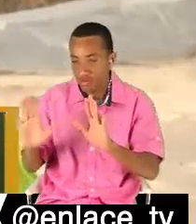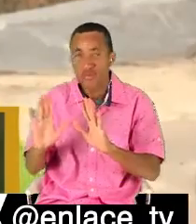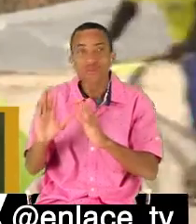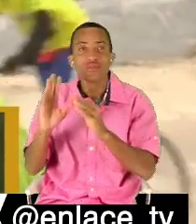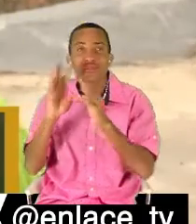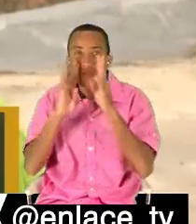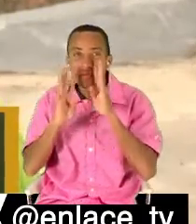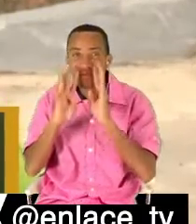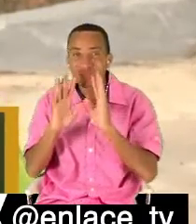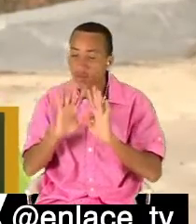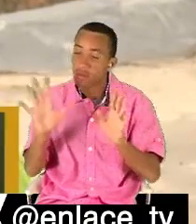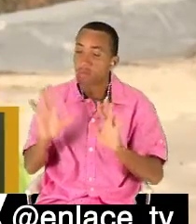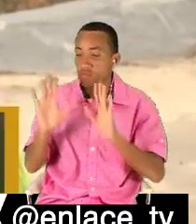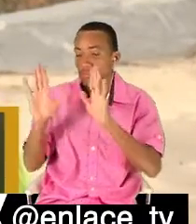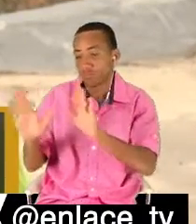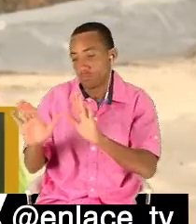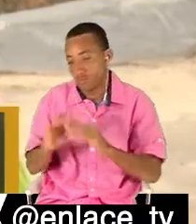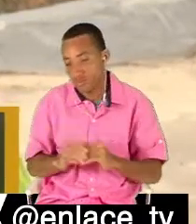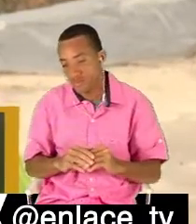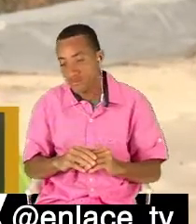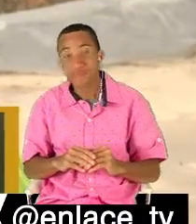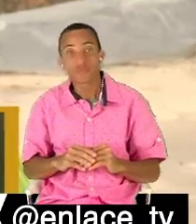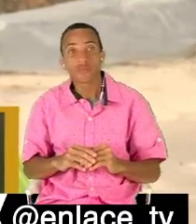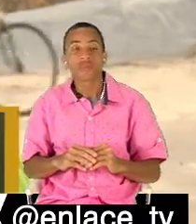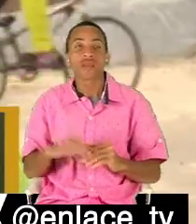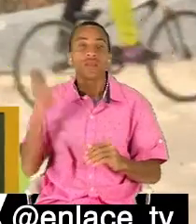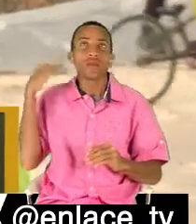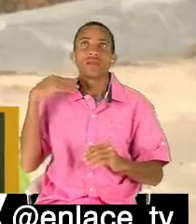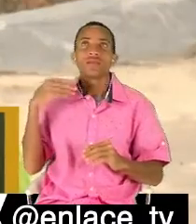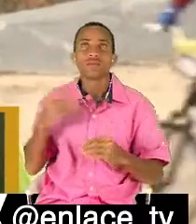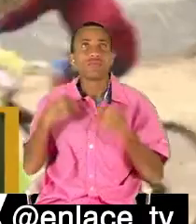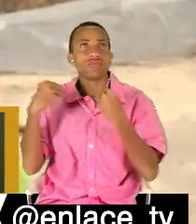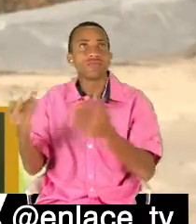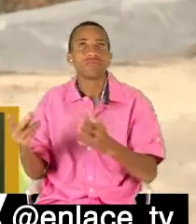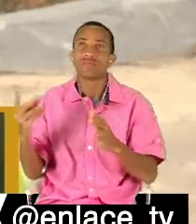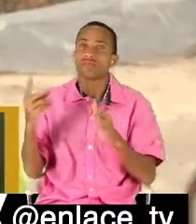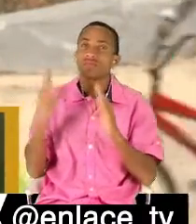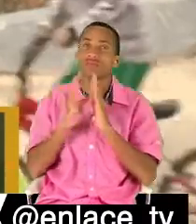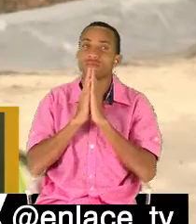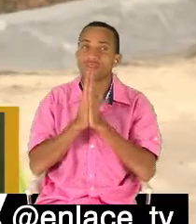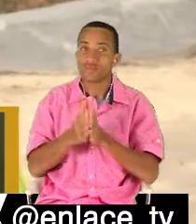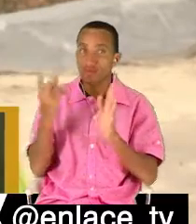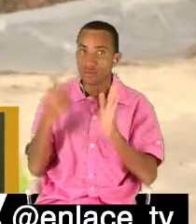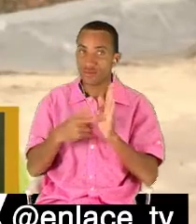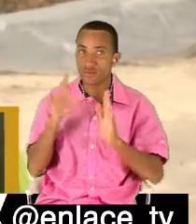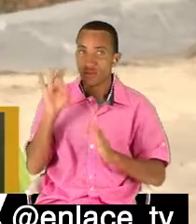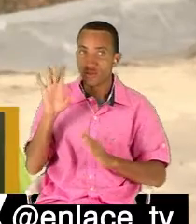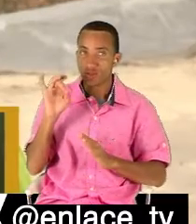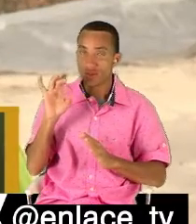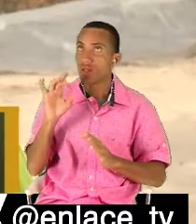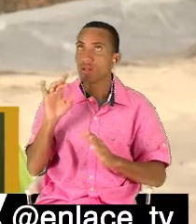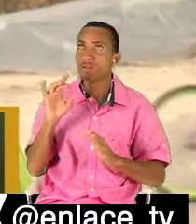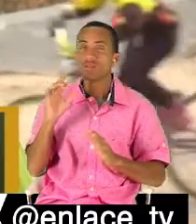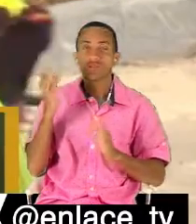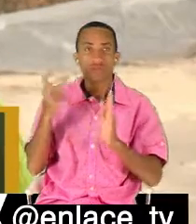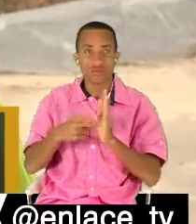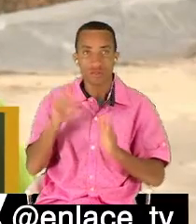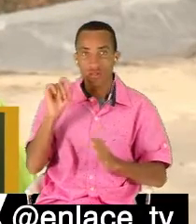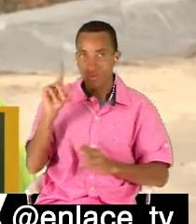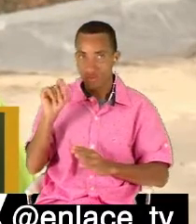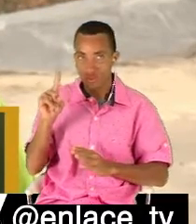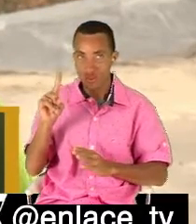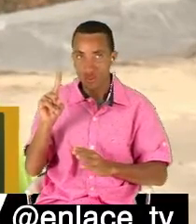a principios de eso fue ¿qué? La que le regaló en diciembre del 2011. Ella quería era entrar a patinaje